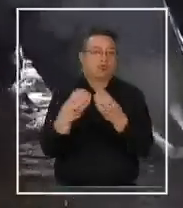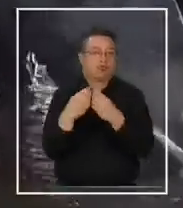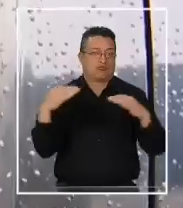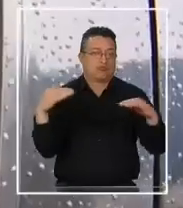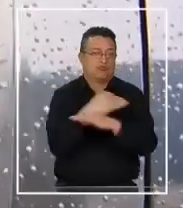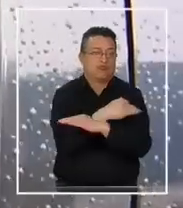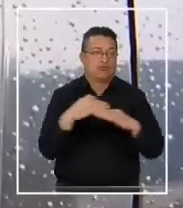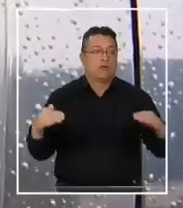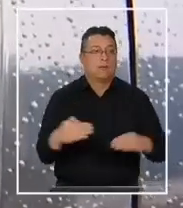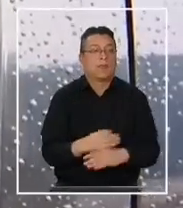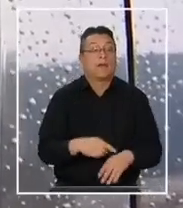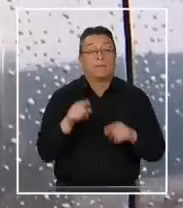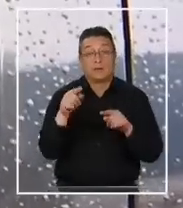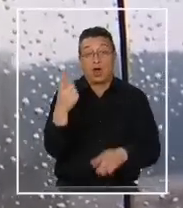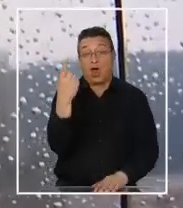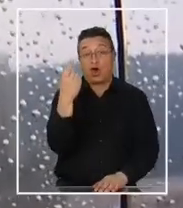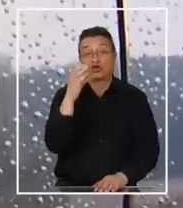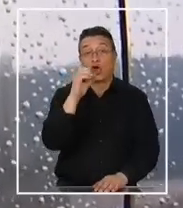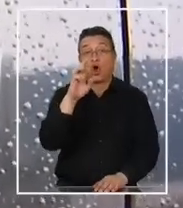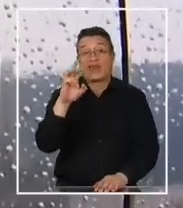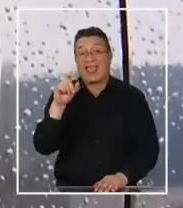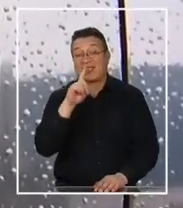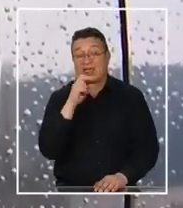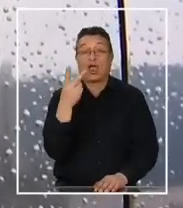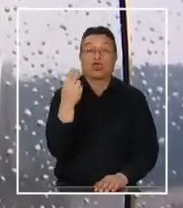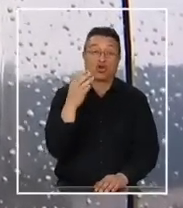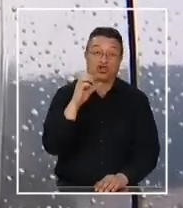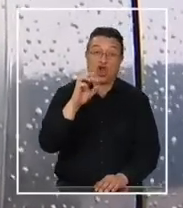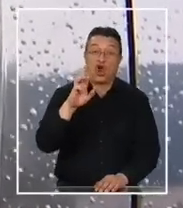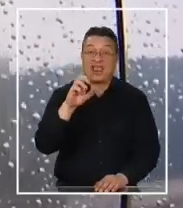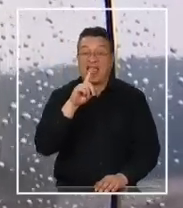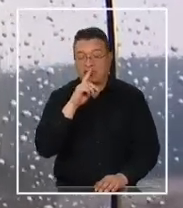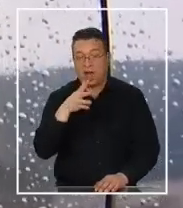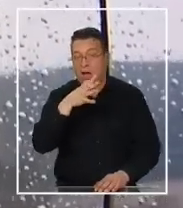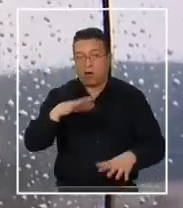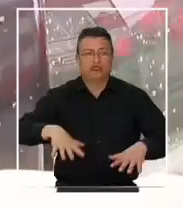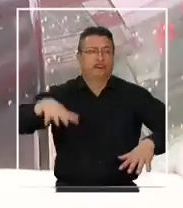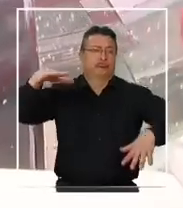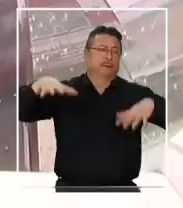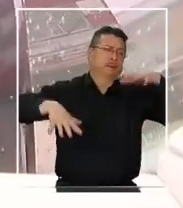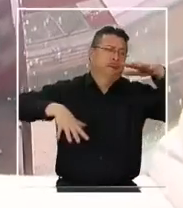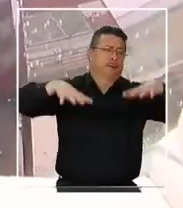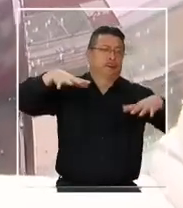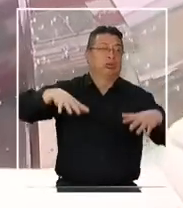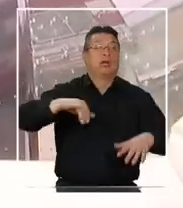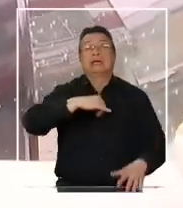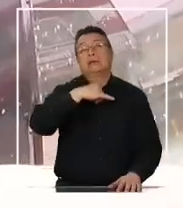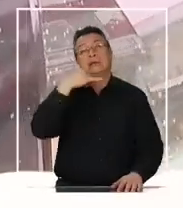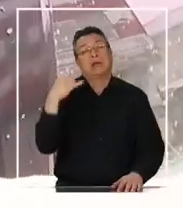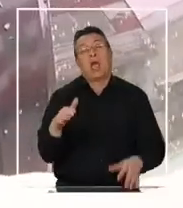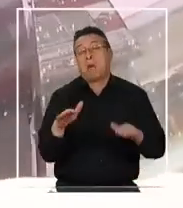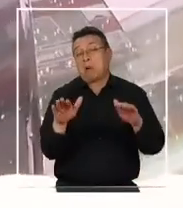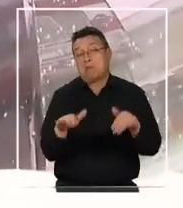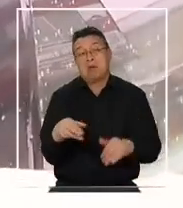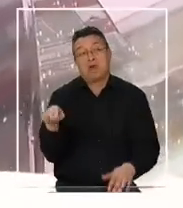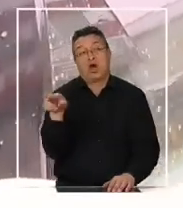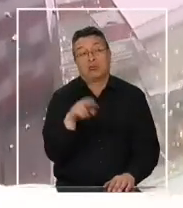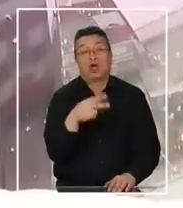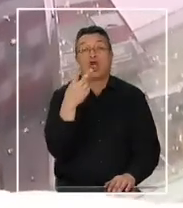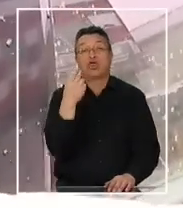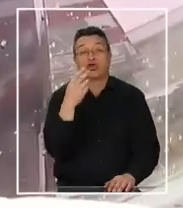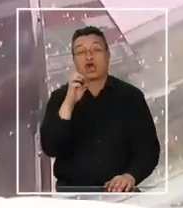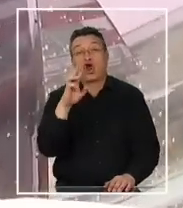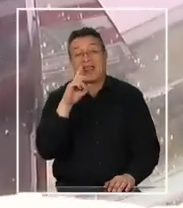transitado. Por ejemplo, aquí en la 11 Oriente, en la 12 Oriente, había inundaciones por todos lados. Por lugares de siempre que se anegan. 12